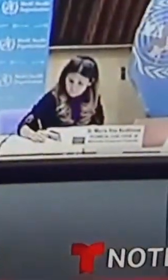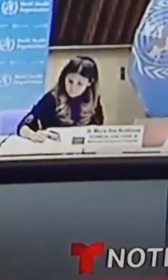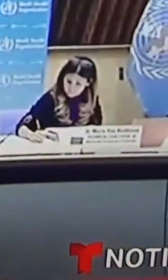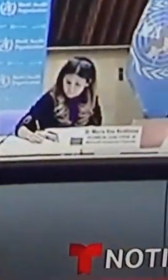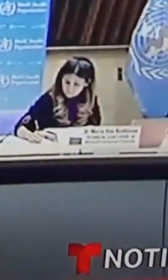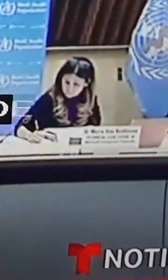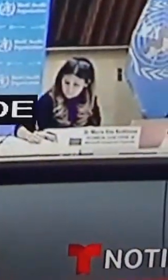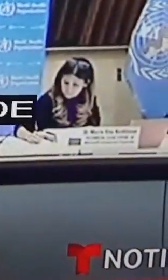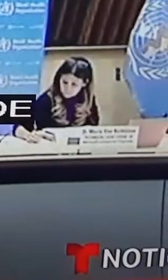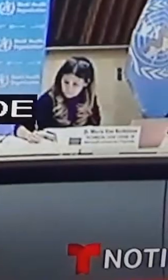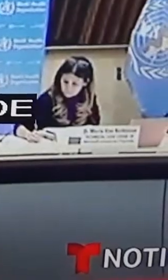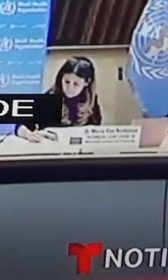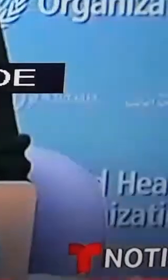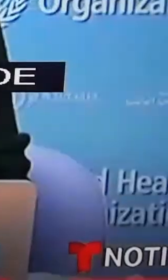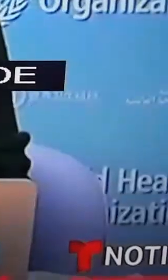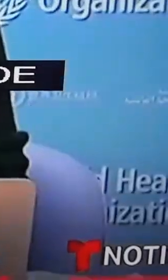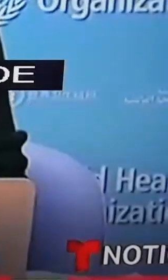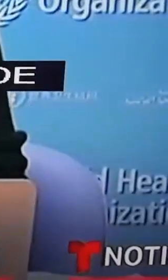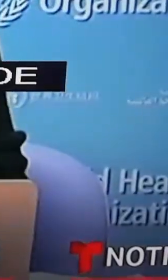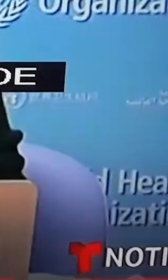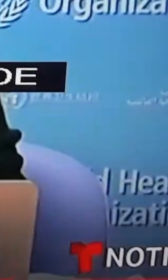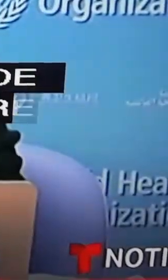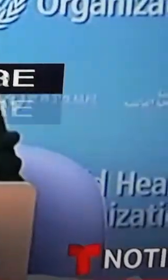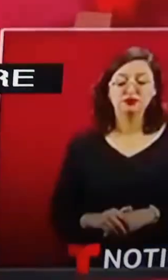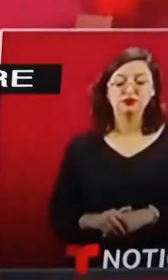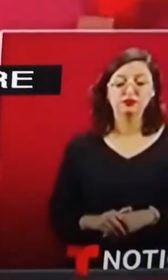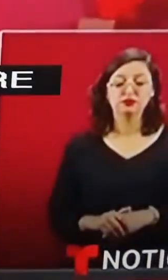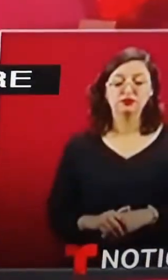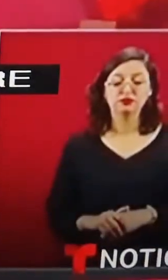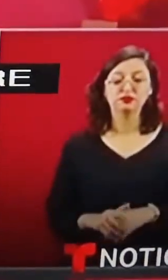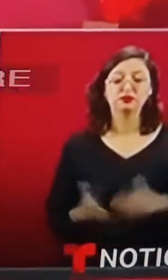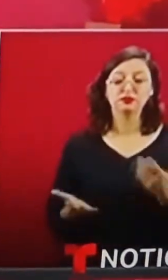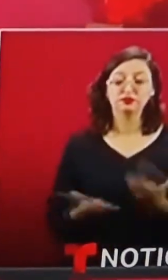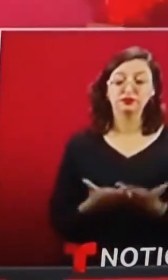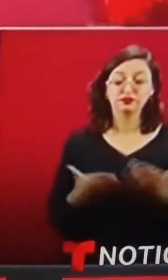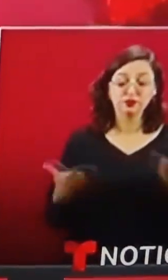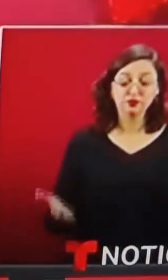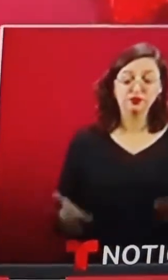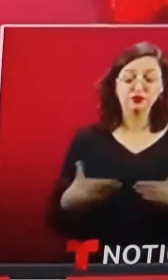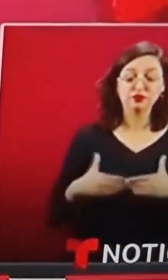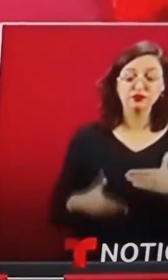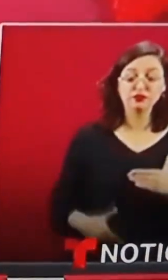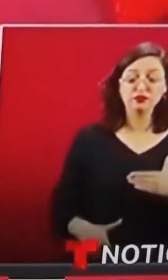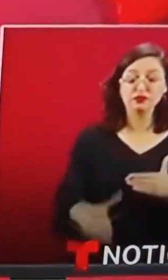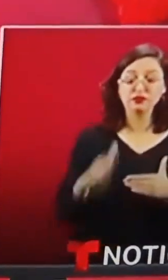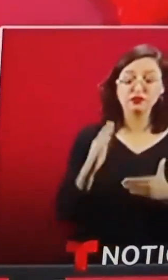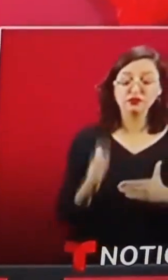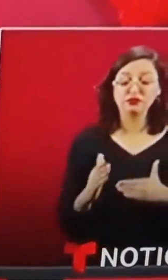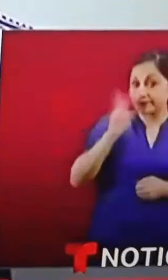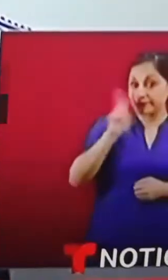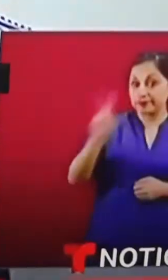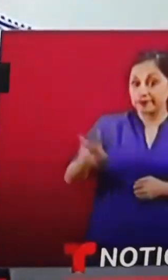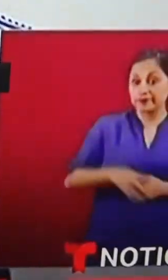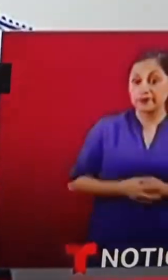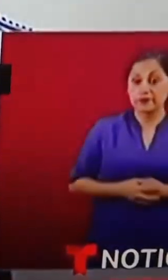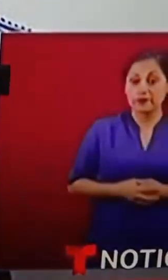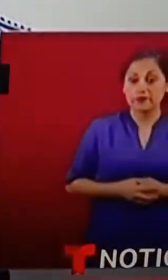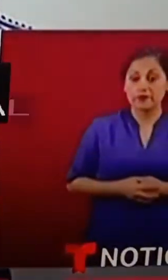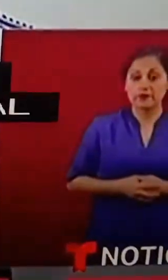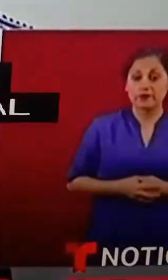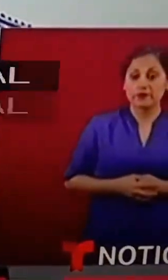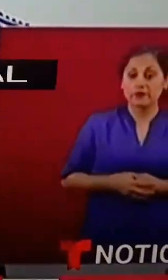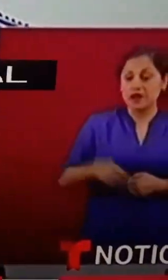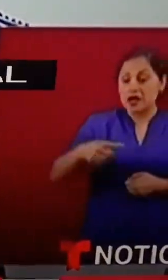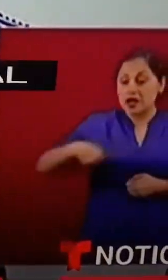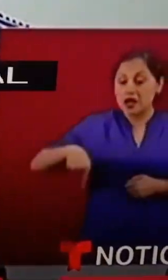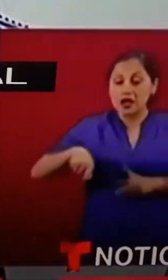la Organización Mundial de la Salud ha alertado al gobierno para que mande mensajes coherentes a los mexicanos, pues la epidemia